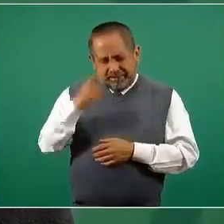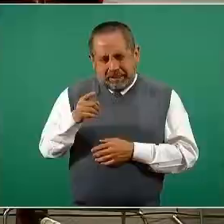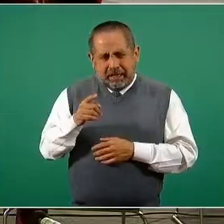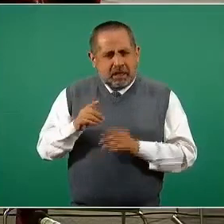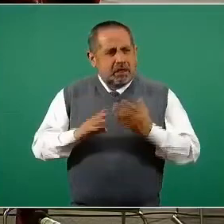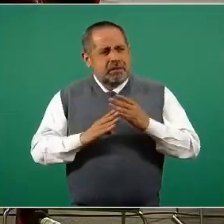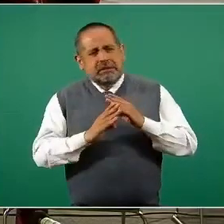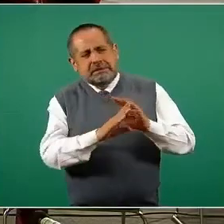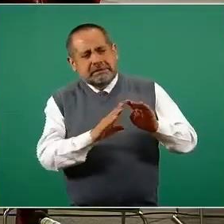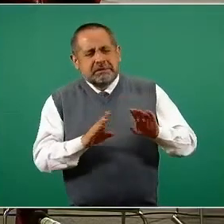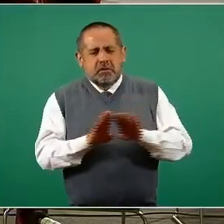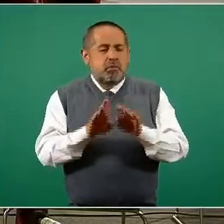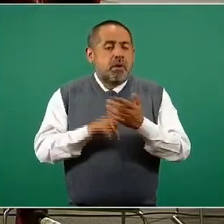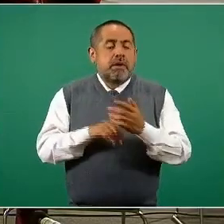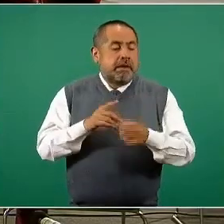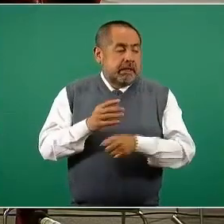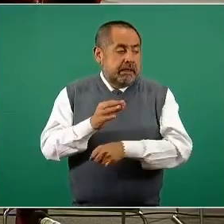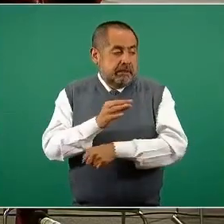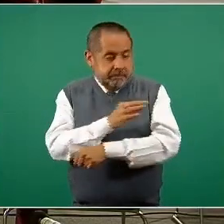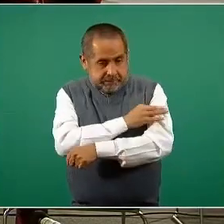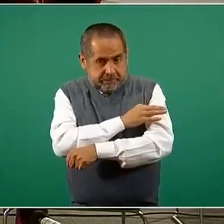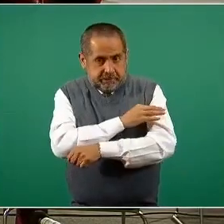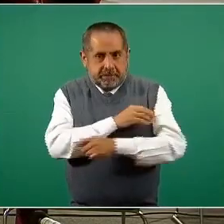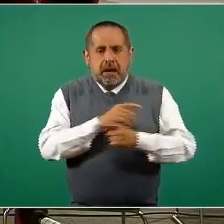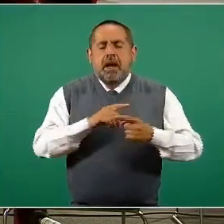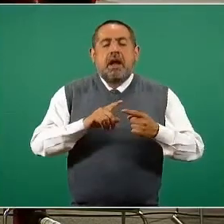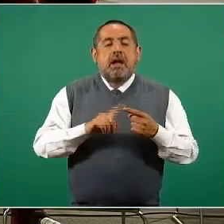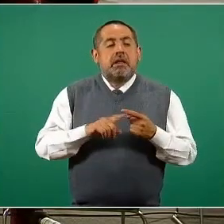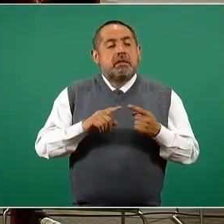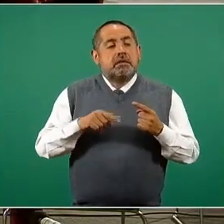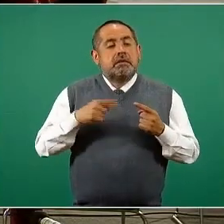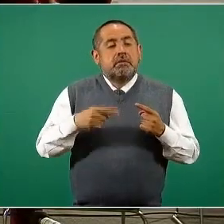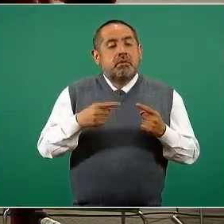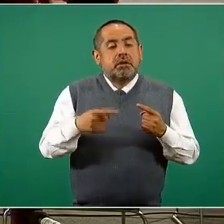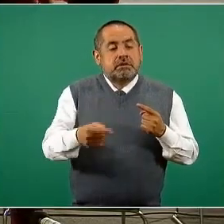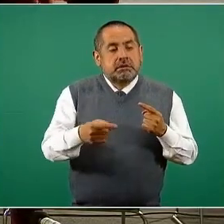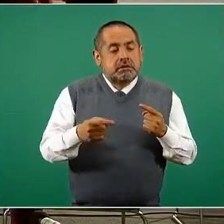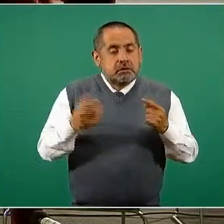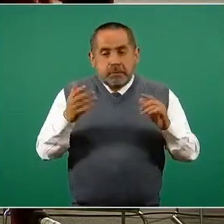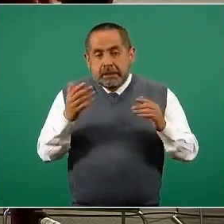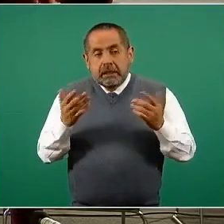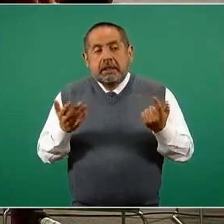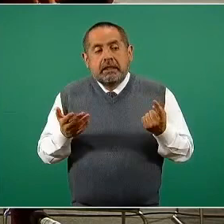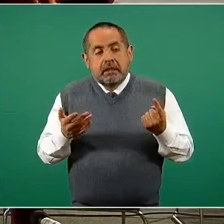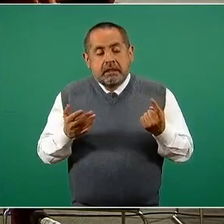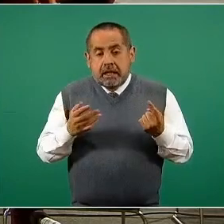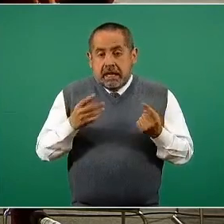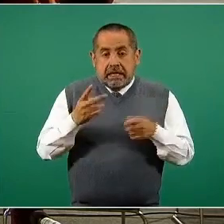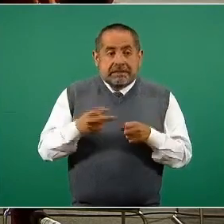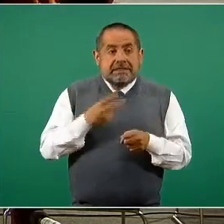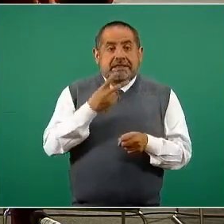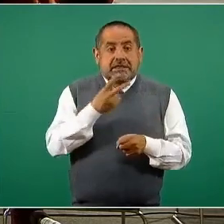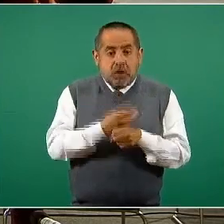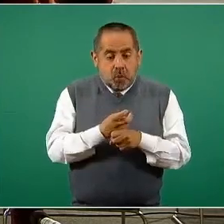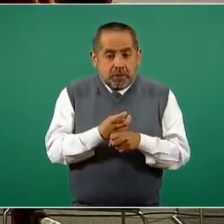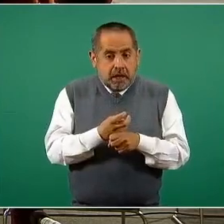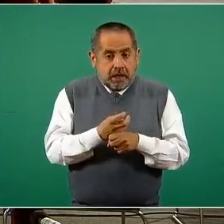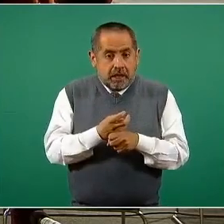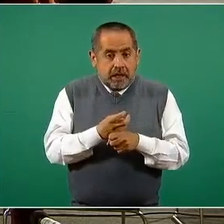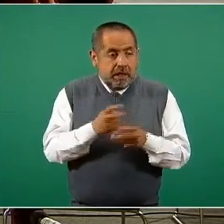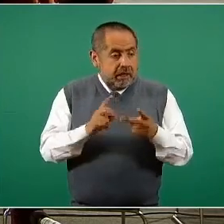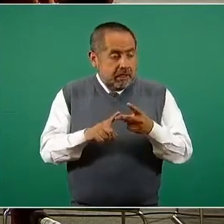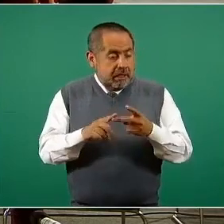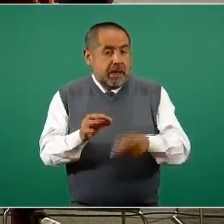¿no?, de una vacuna. Pero tomo el número para efectos entonces de comparar de que cuando se realiza